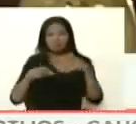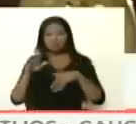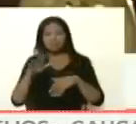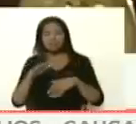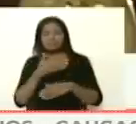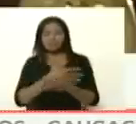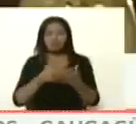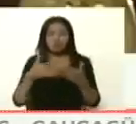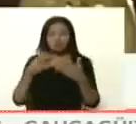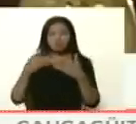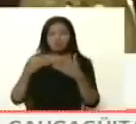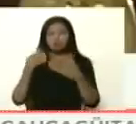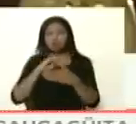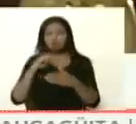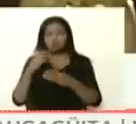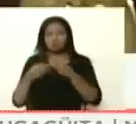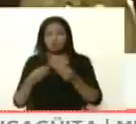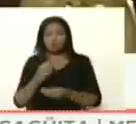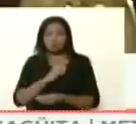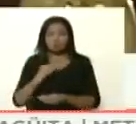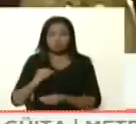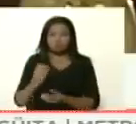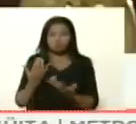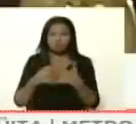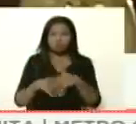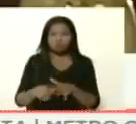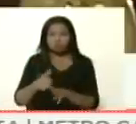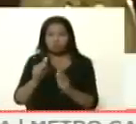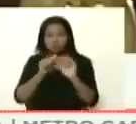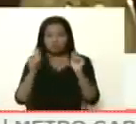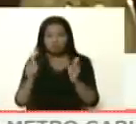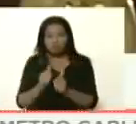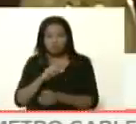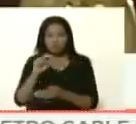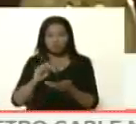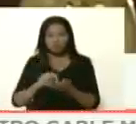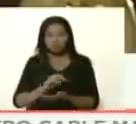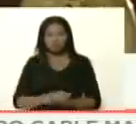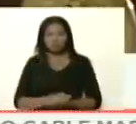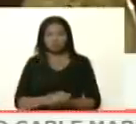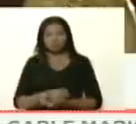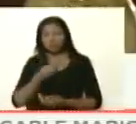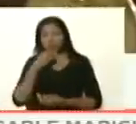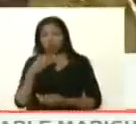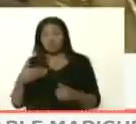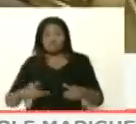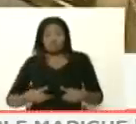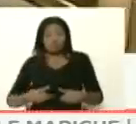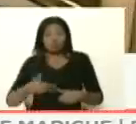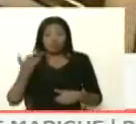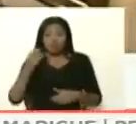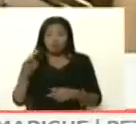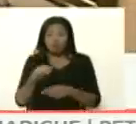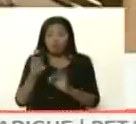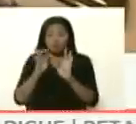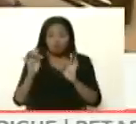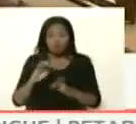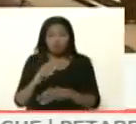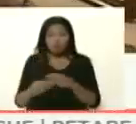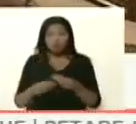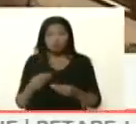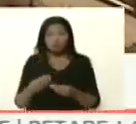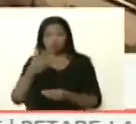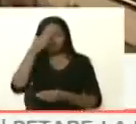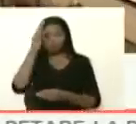hicimos prácticamente con el personal que tenemos nosotros y la integración de todos los sistemas ferroviarios nacionales. Bueno, hay que hacer un gran esfuerzo con el